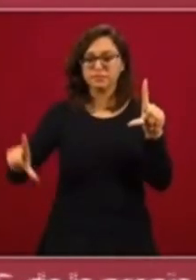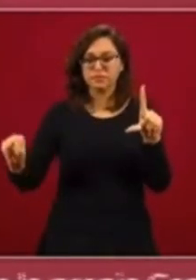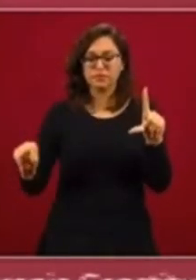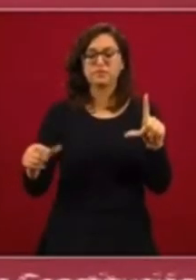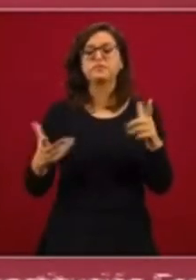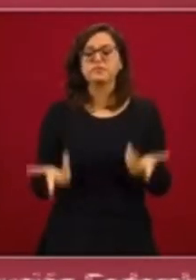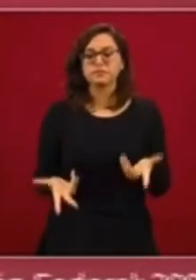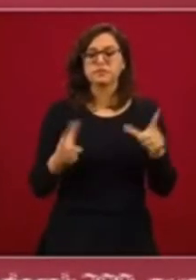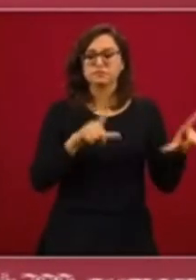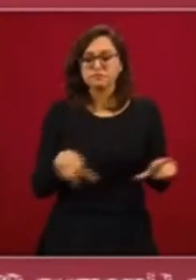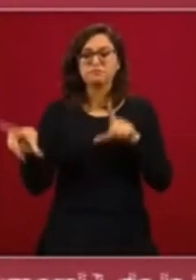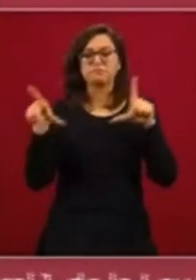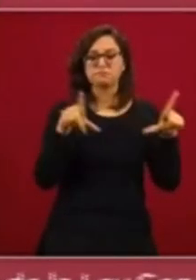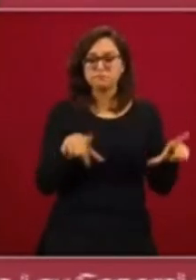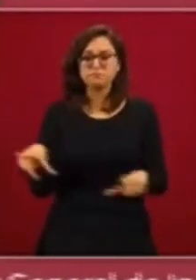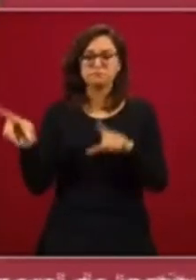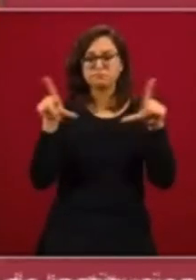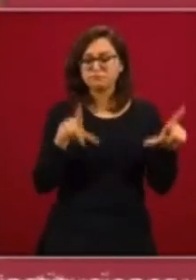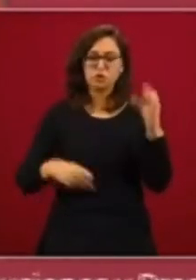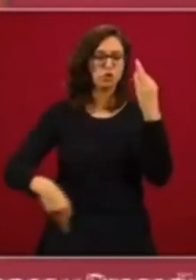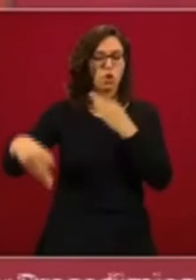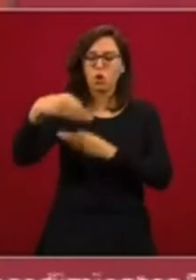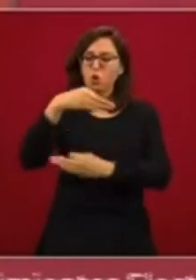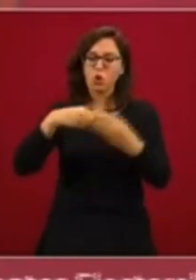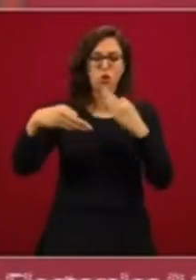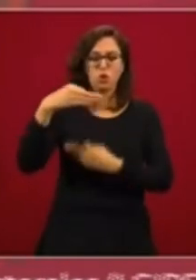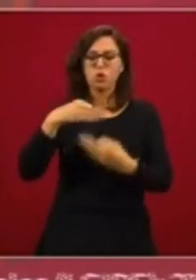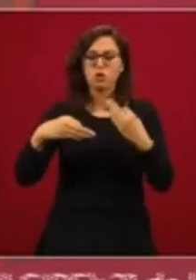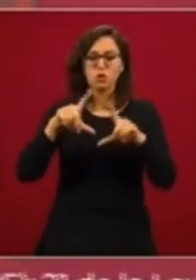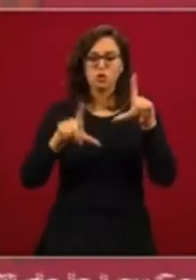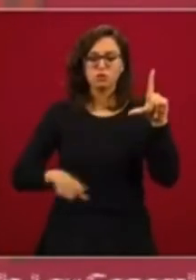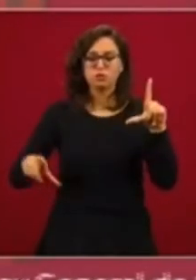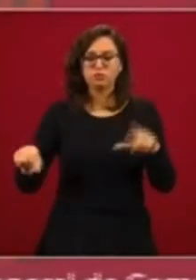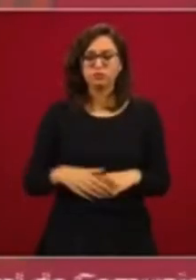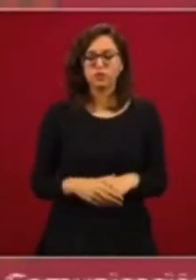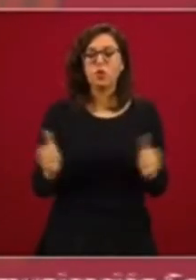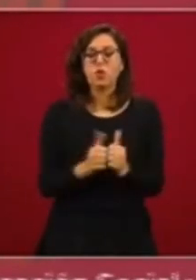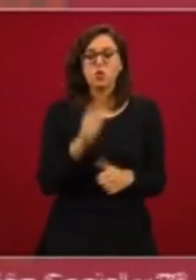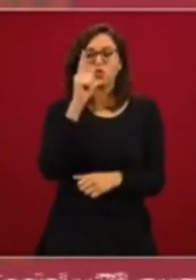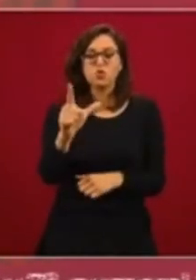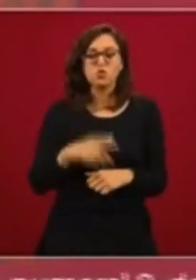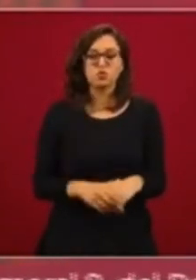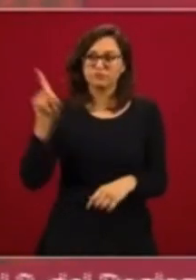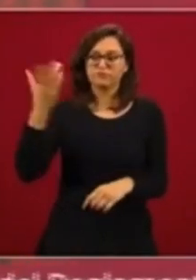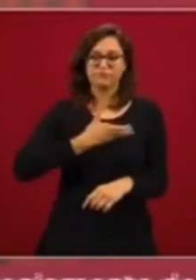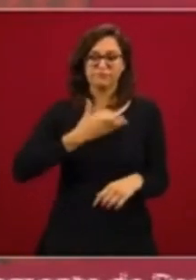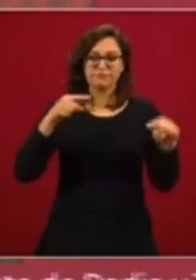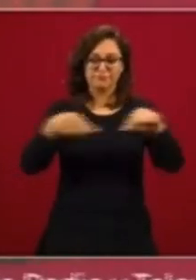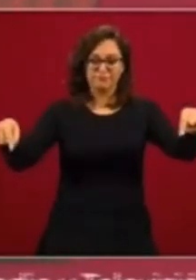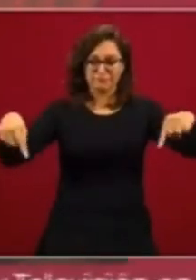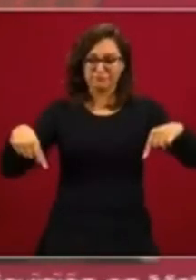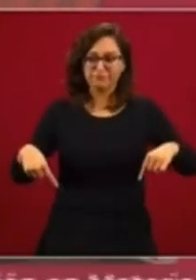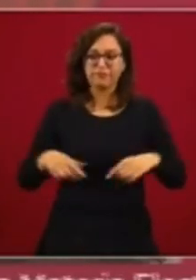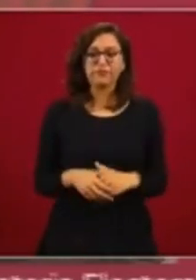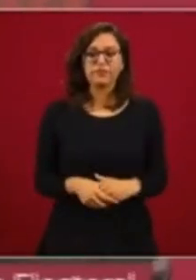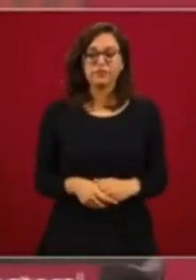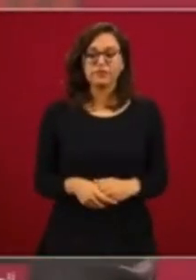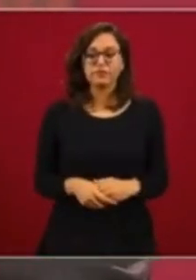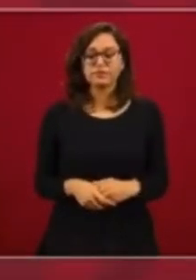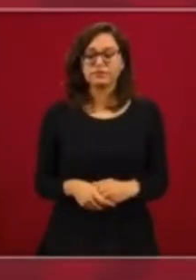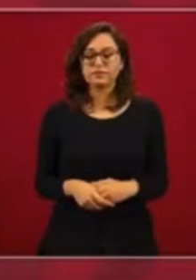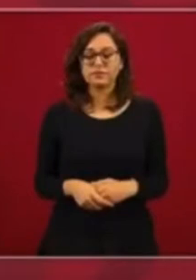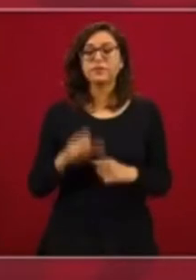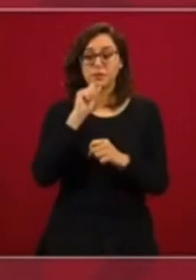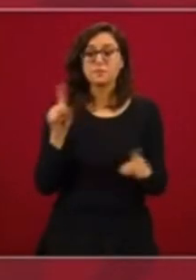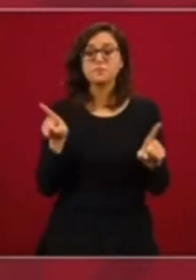Va a estar representado todo el territorio nacional, iluminado en la plancha del Zócalo, y se va a